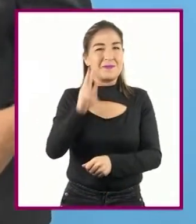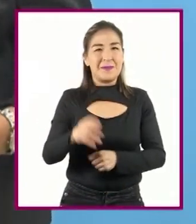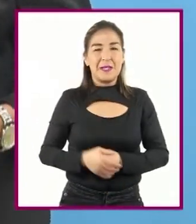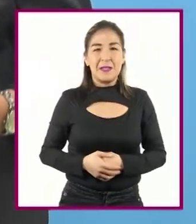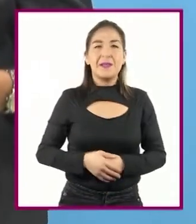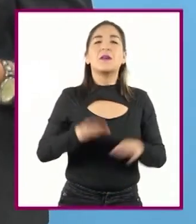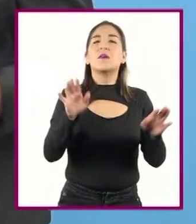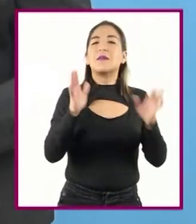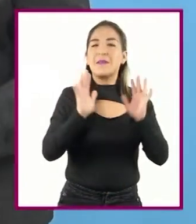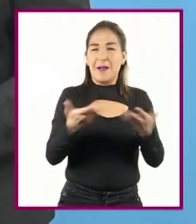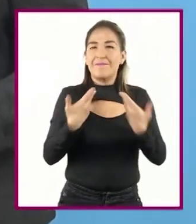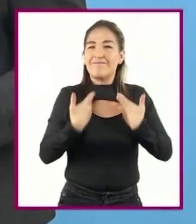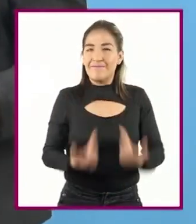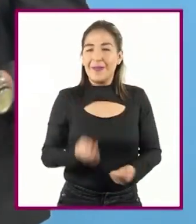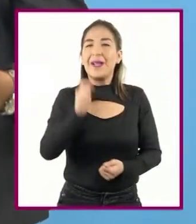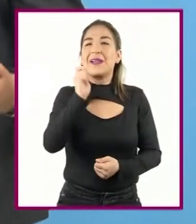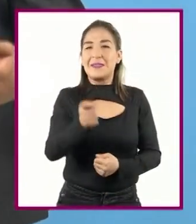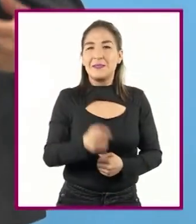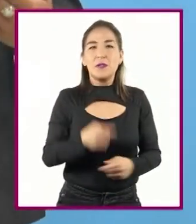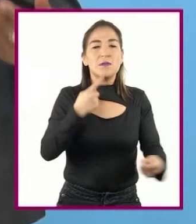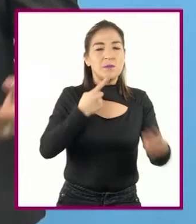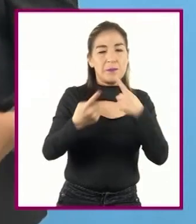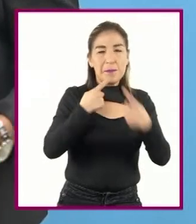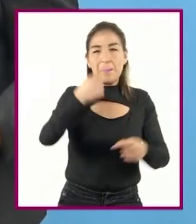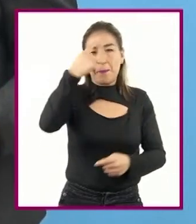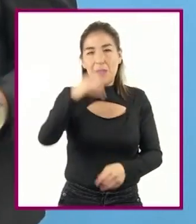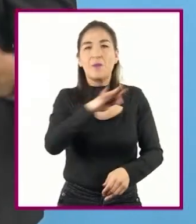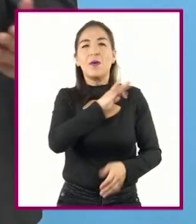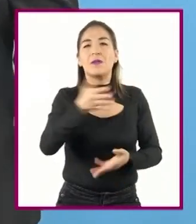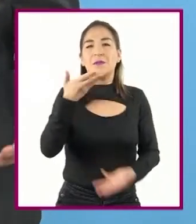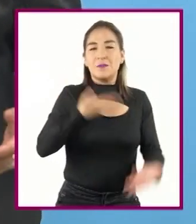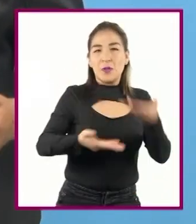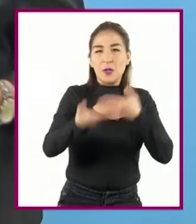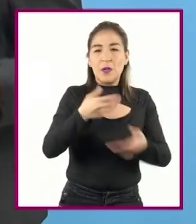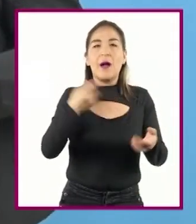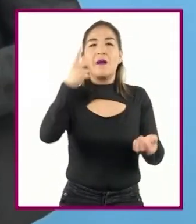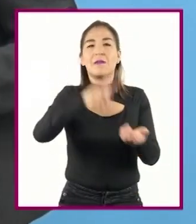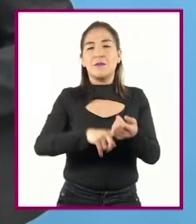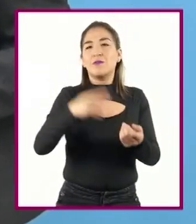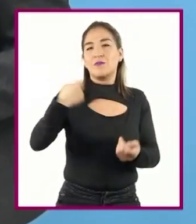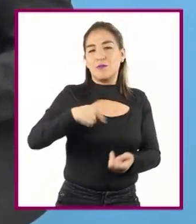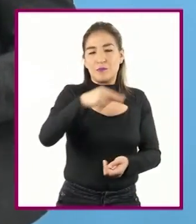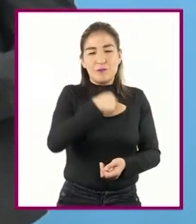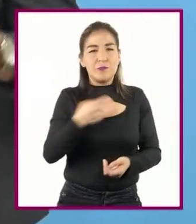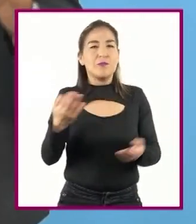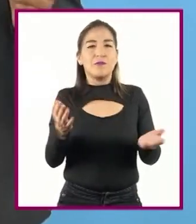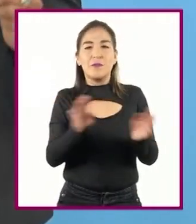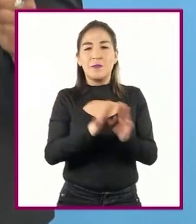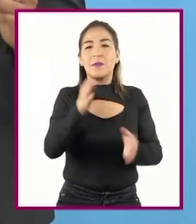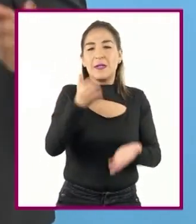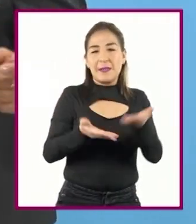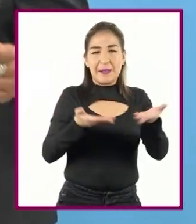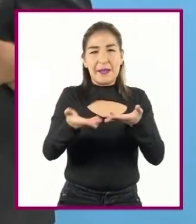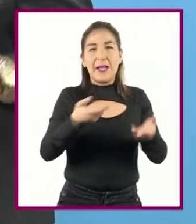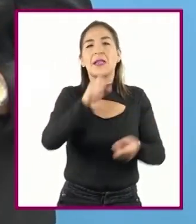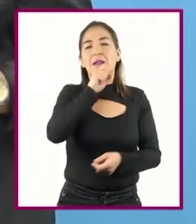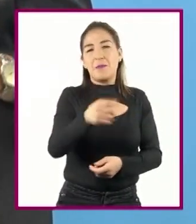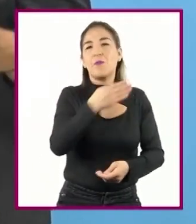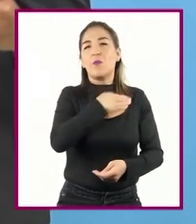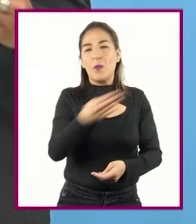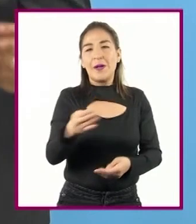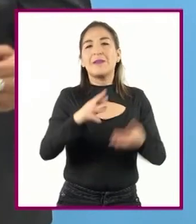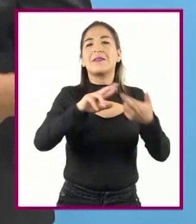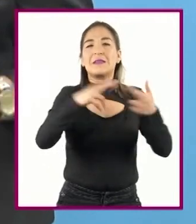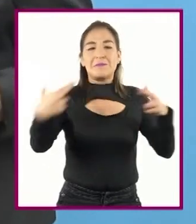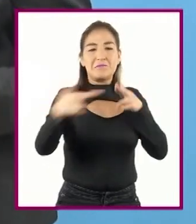hemos comprendido que el diálogo nos permite interactuar entre nosotras y nosotros y propicia buenas